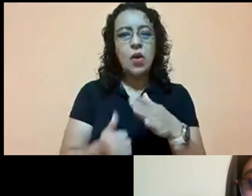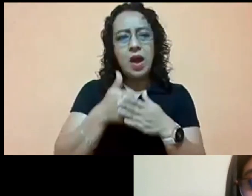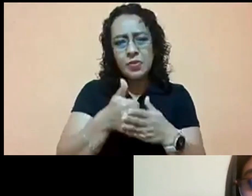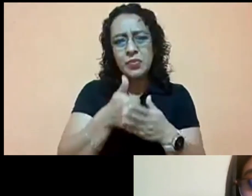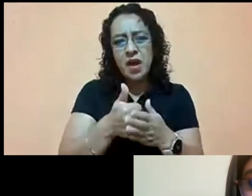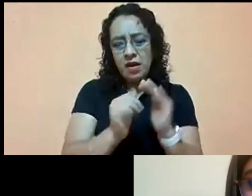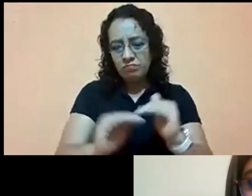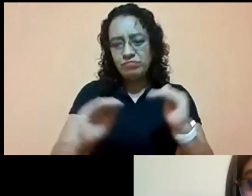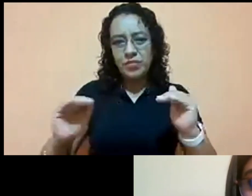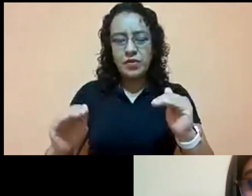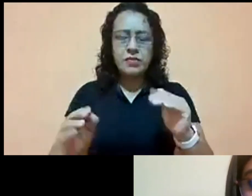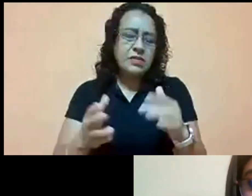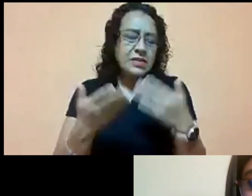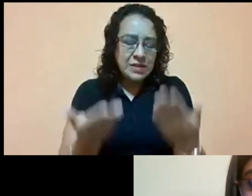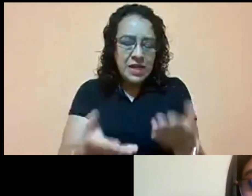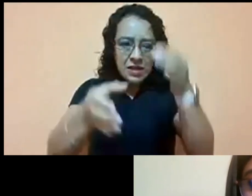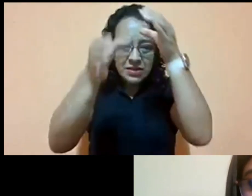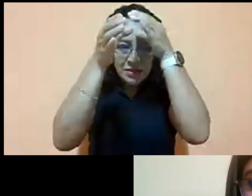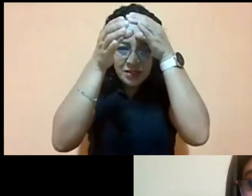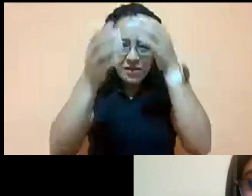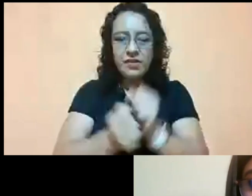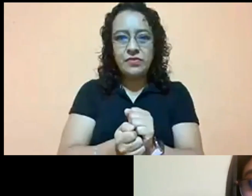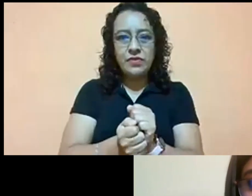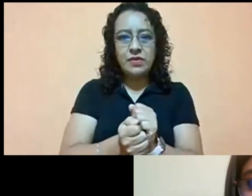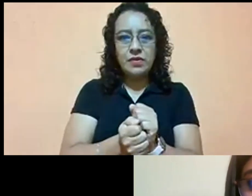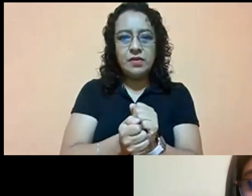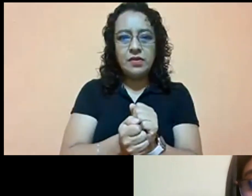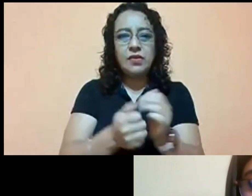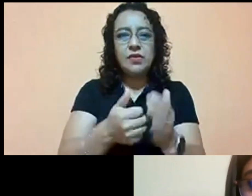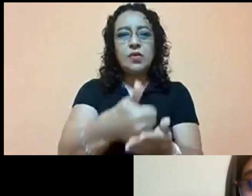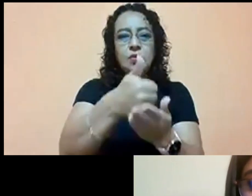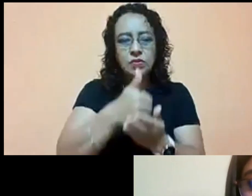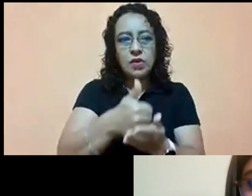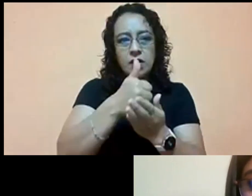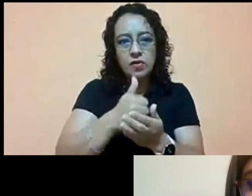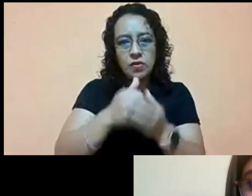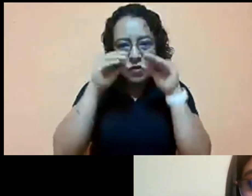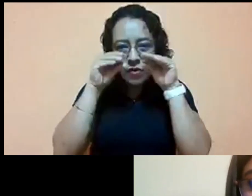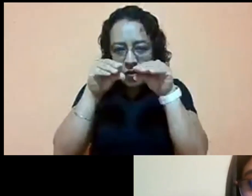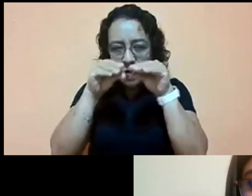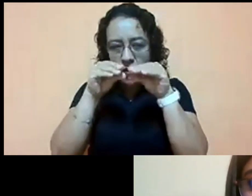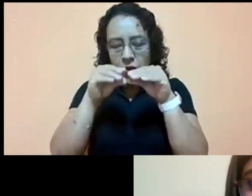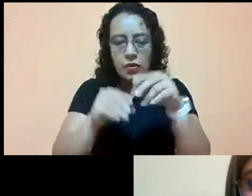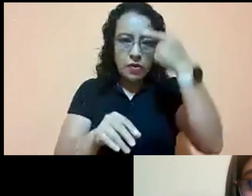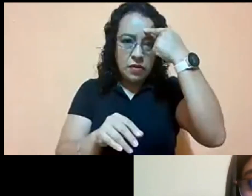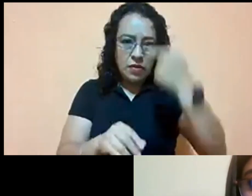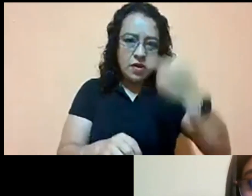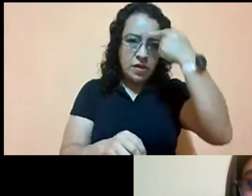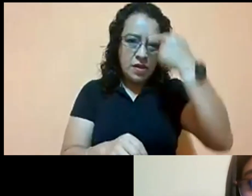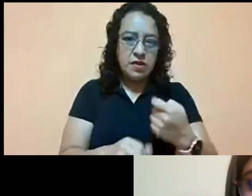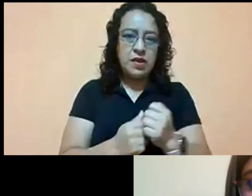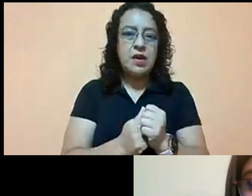su sabiduría y los ayuda, les enseña cada día para que todos puedan ser